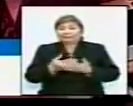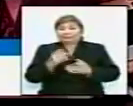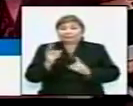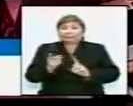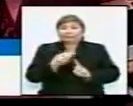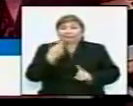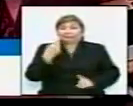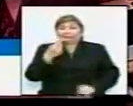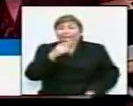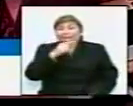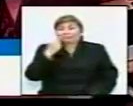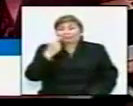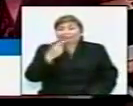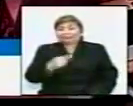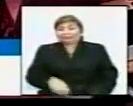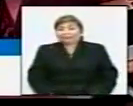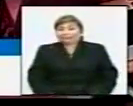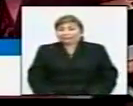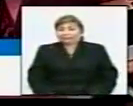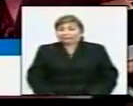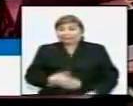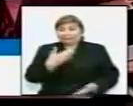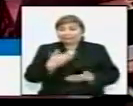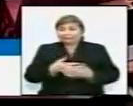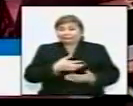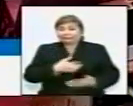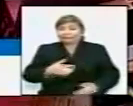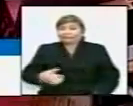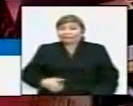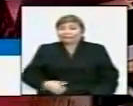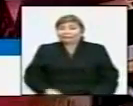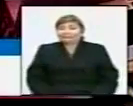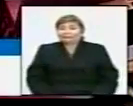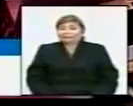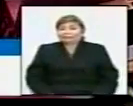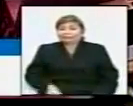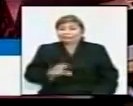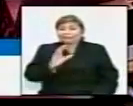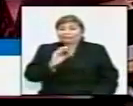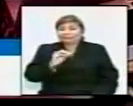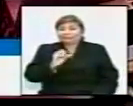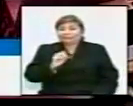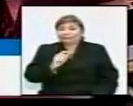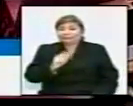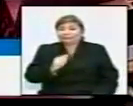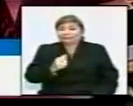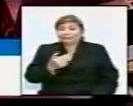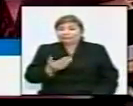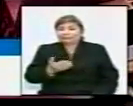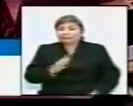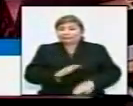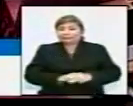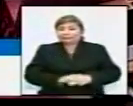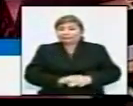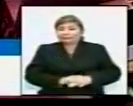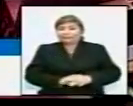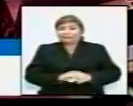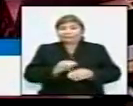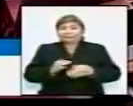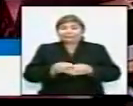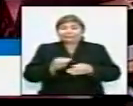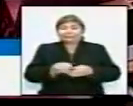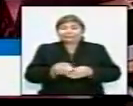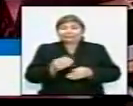vez? Dios mío, ya. Gracias, presidente. Congresista Costa. Presidente, sobre el plazo para